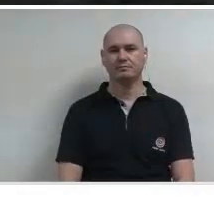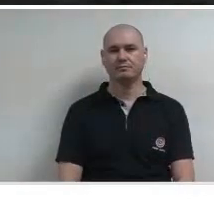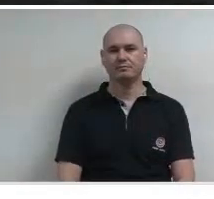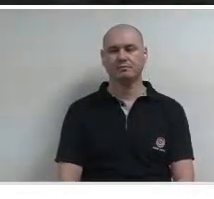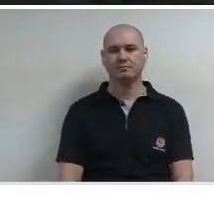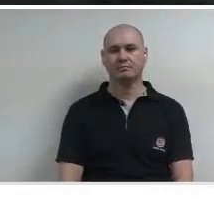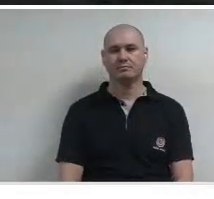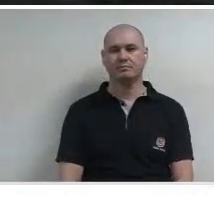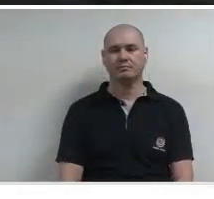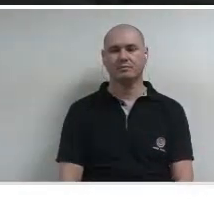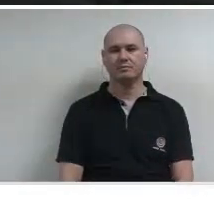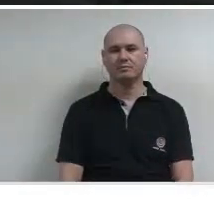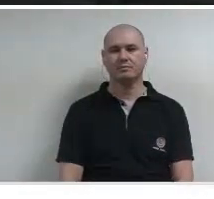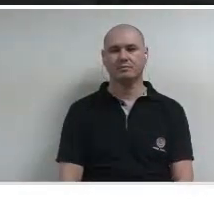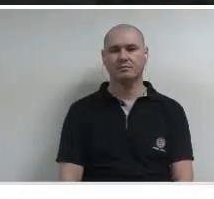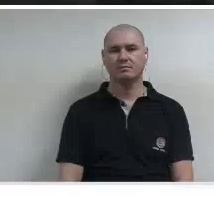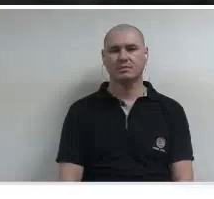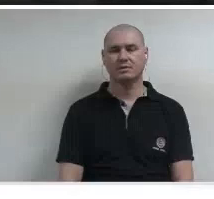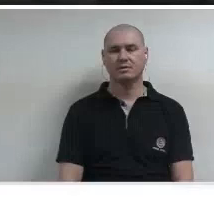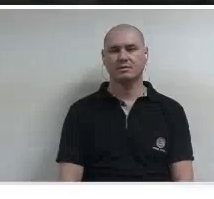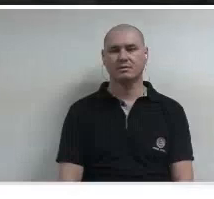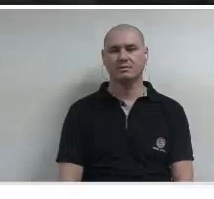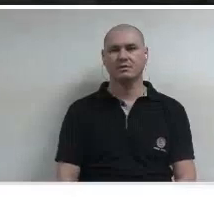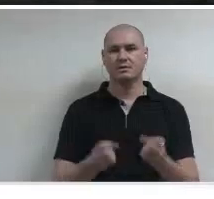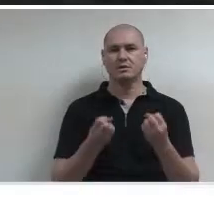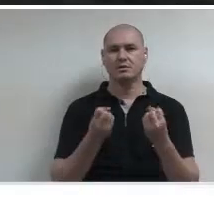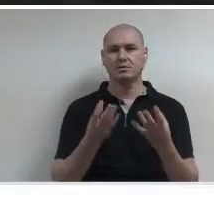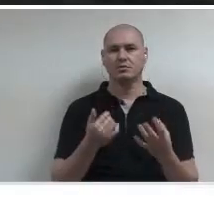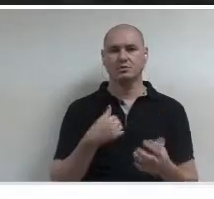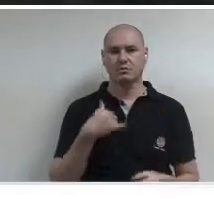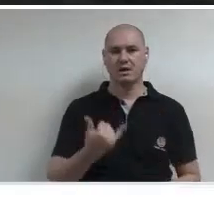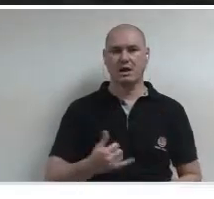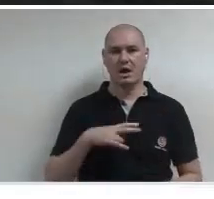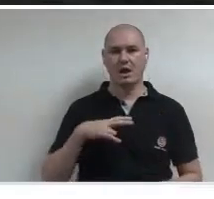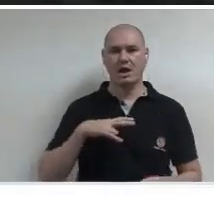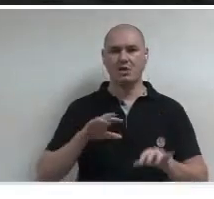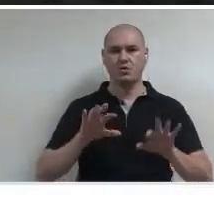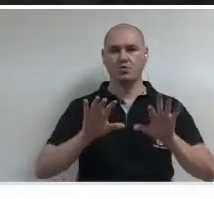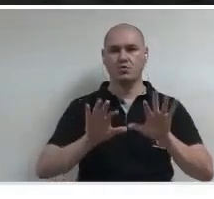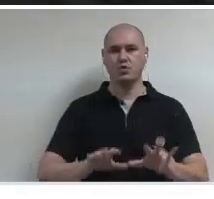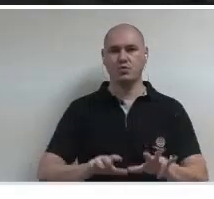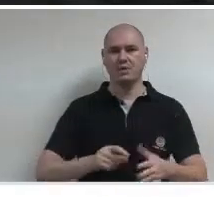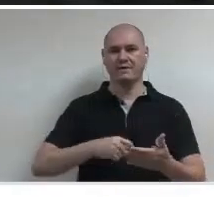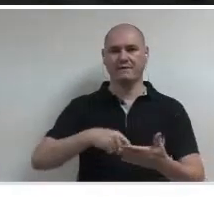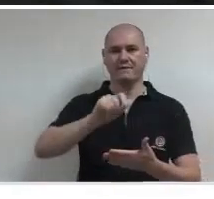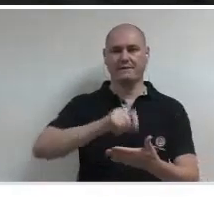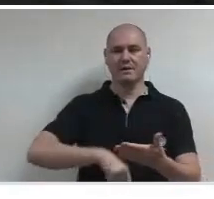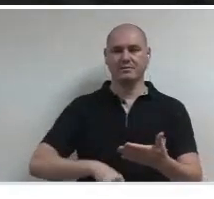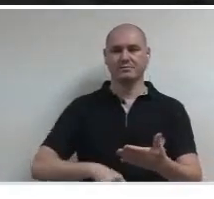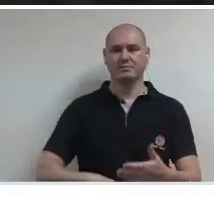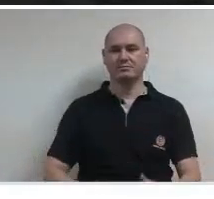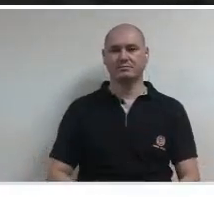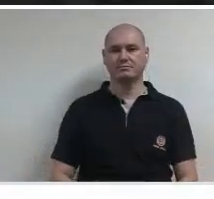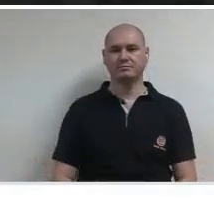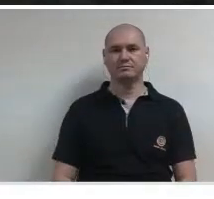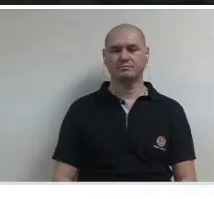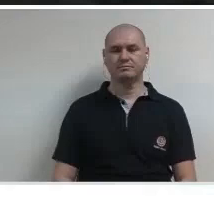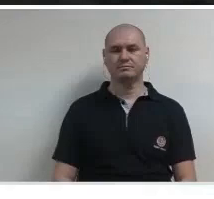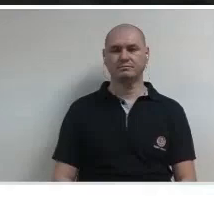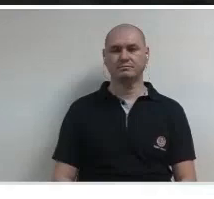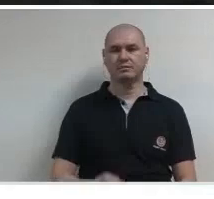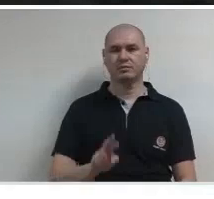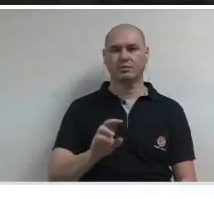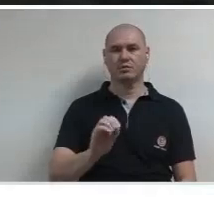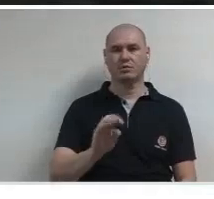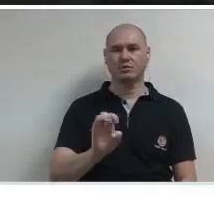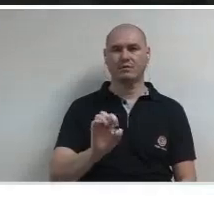tendera auto agina ñande ya prevé más aguaisa tembia pope firmada por el doctor Roberto